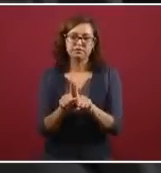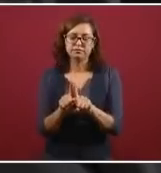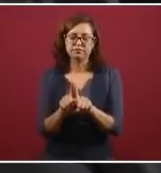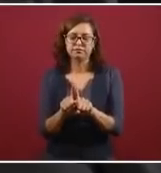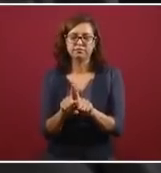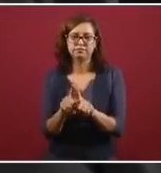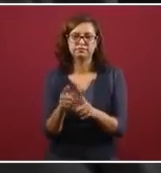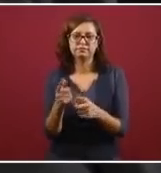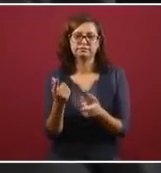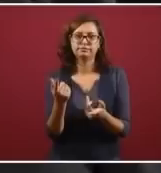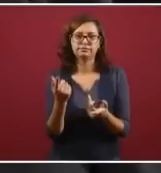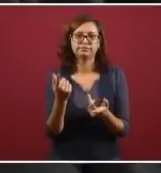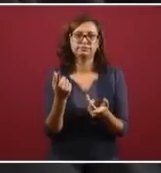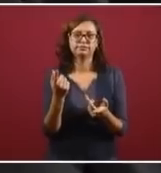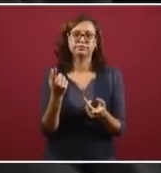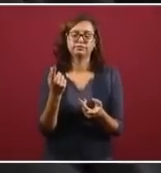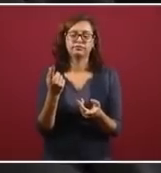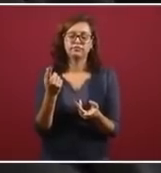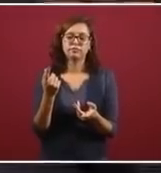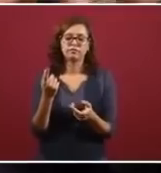a tener